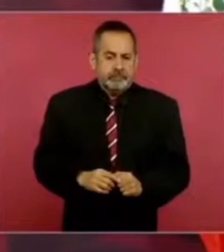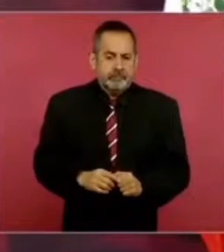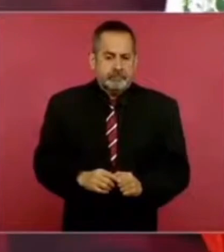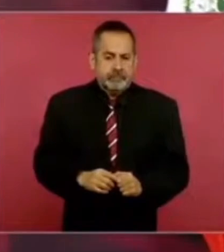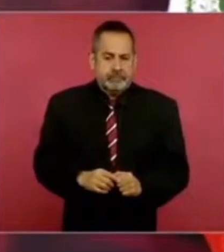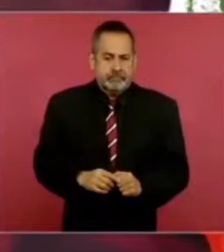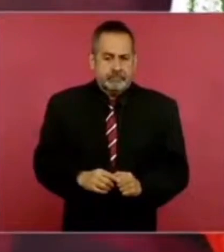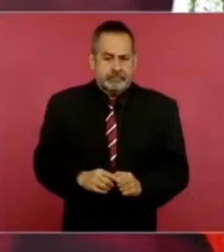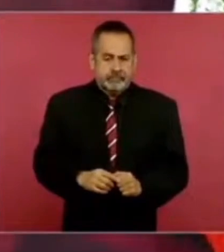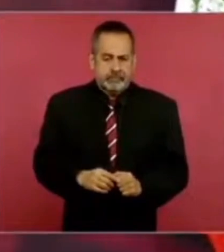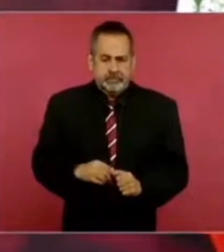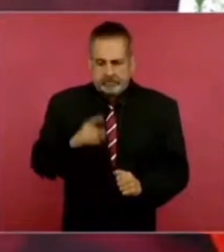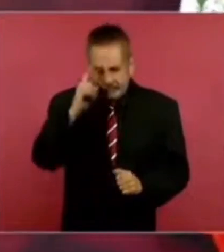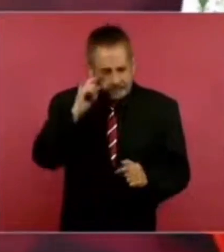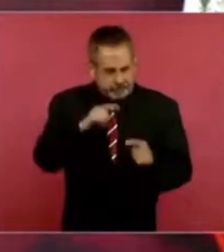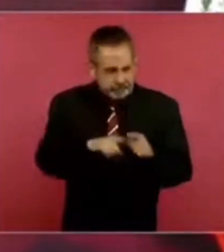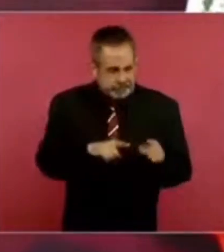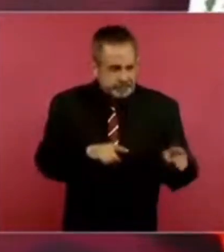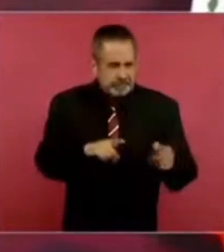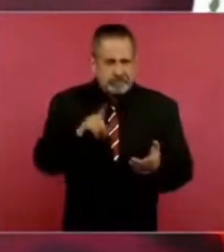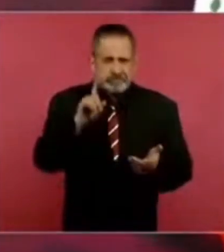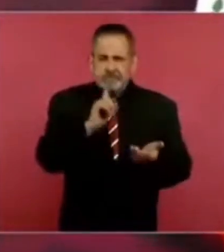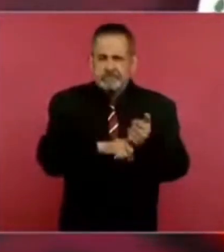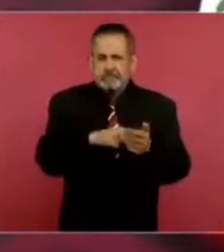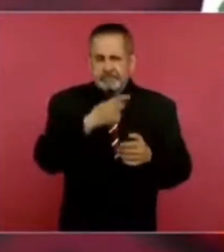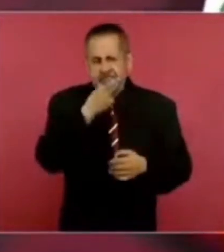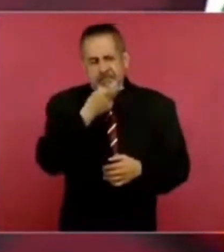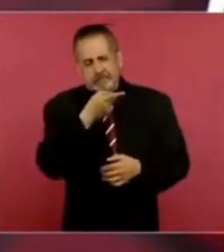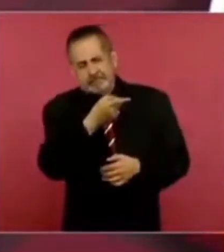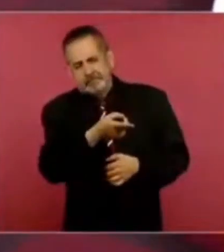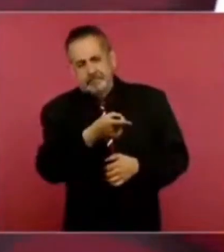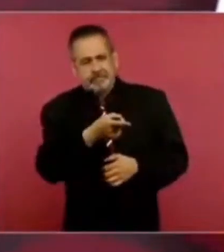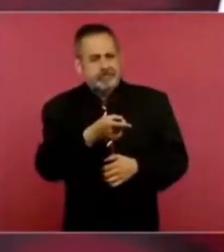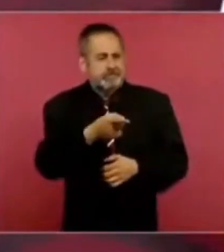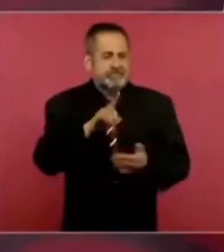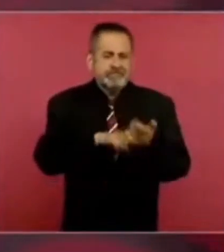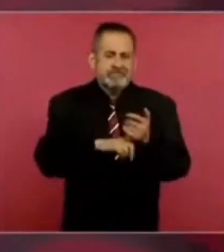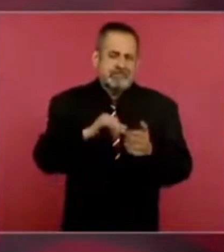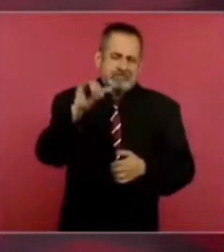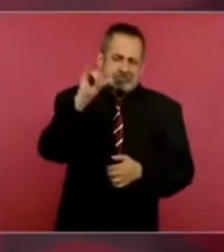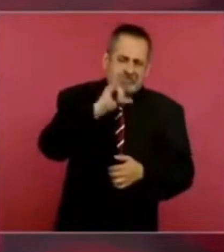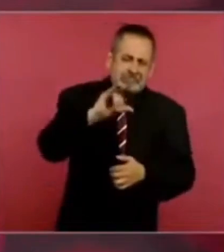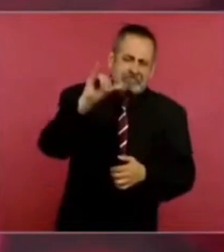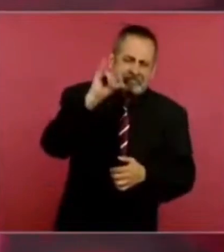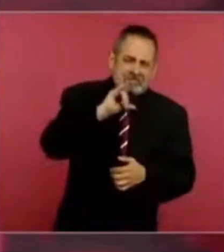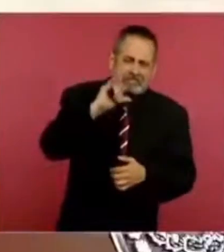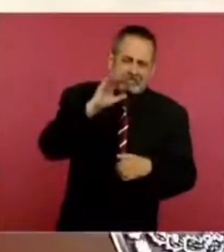se habla, creo que, de intoxicación alcohólica,